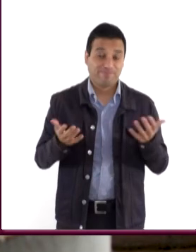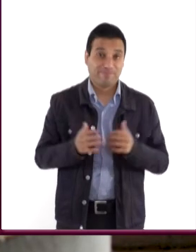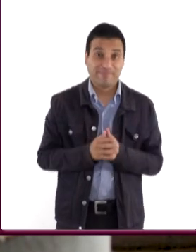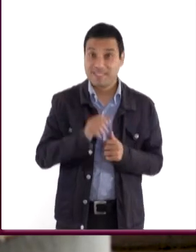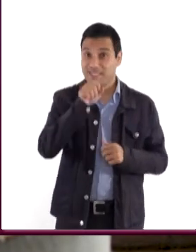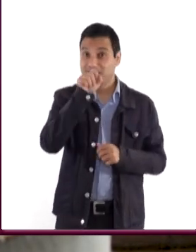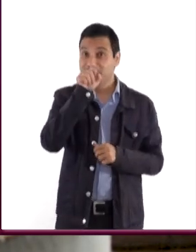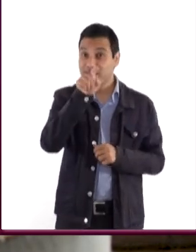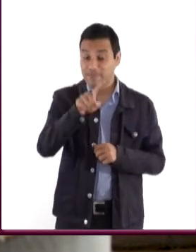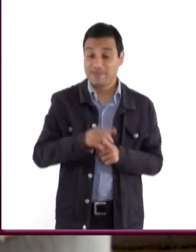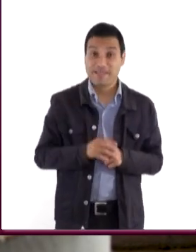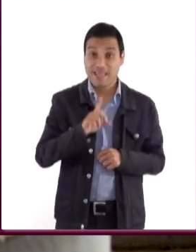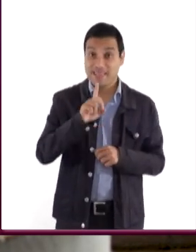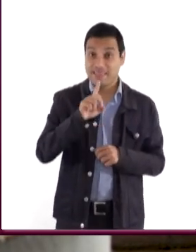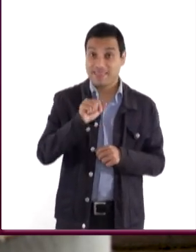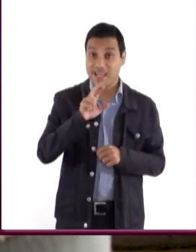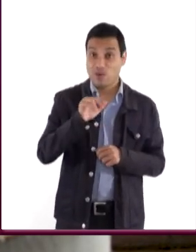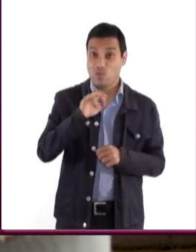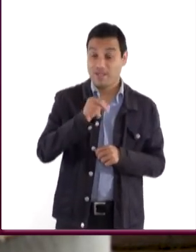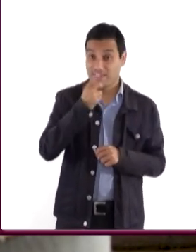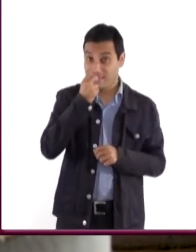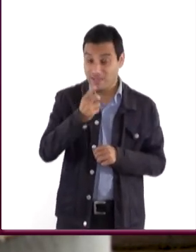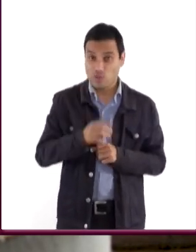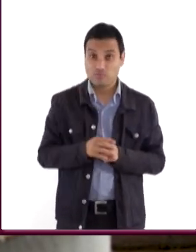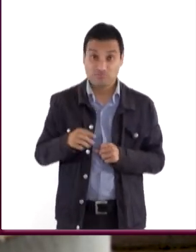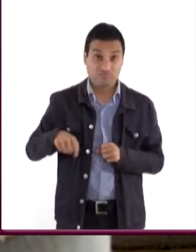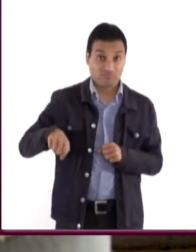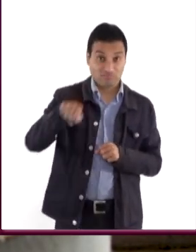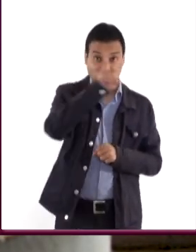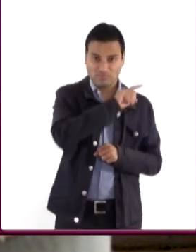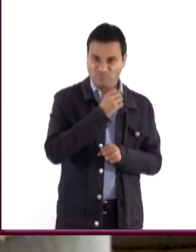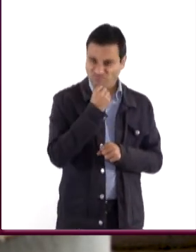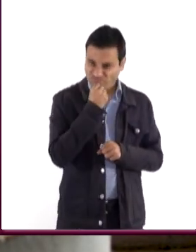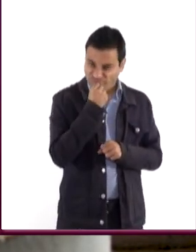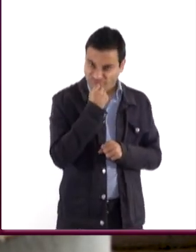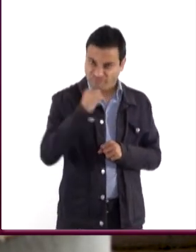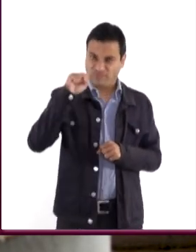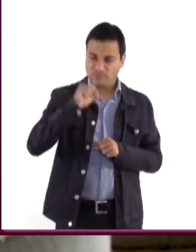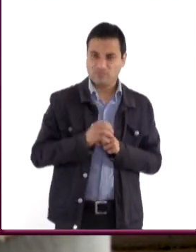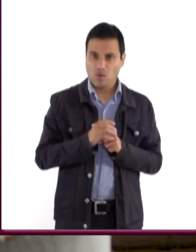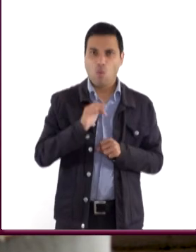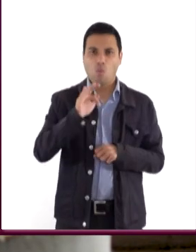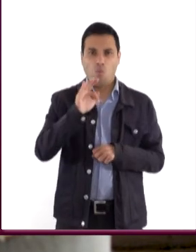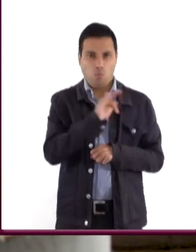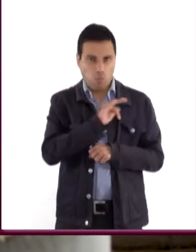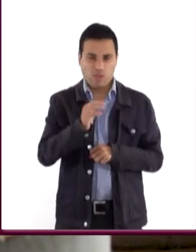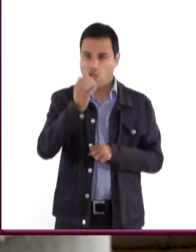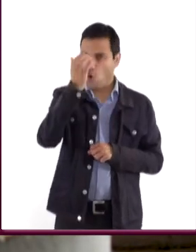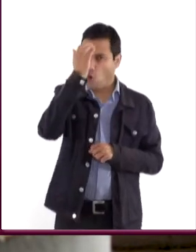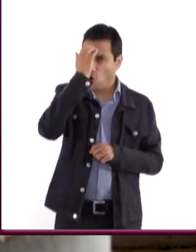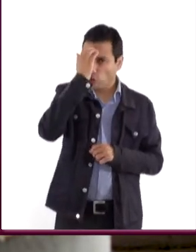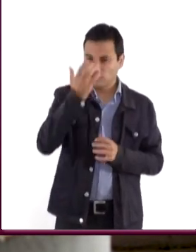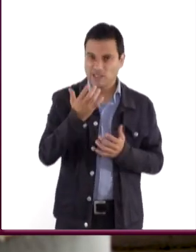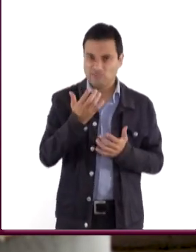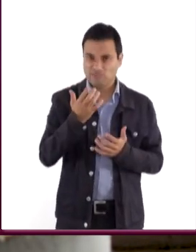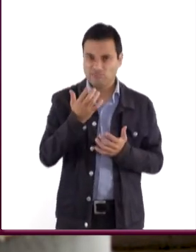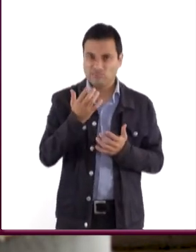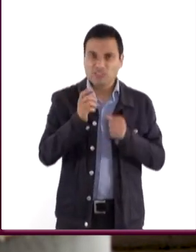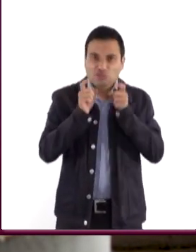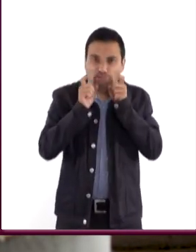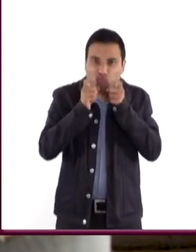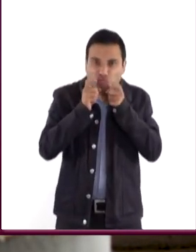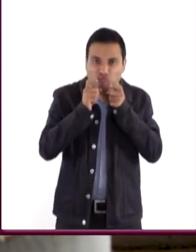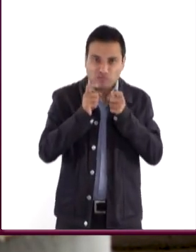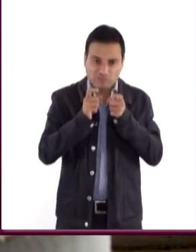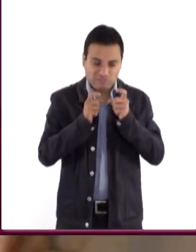dijo el gran Charles Darwin, nuestras facultades están más equipadas para reconocer la maravillosa estructura de un escarabajo que